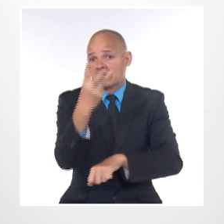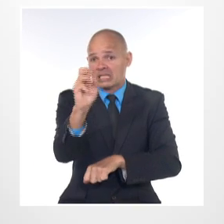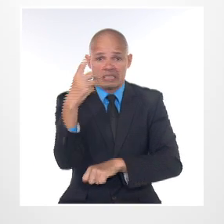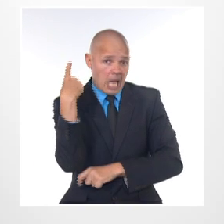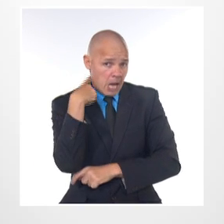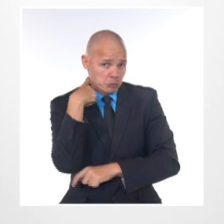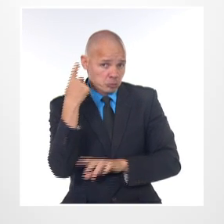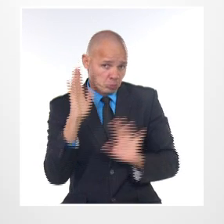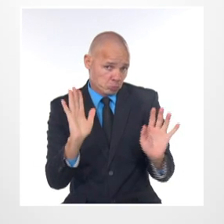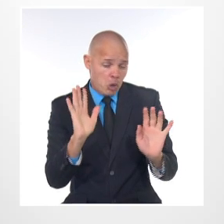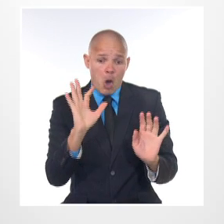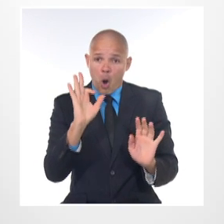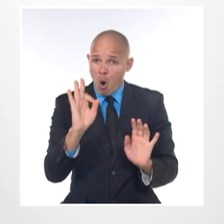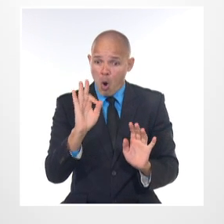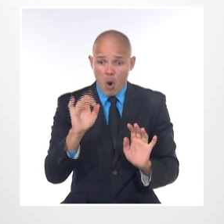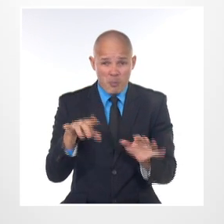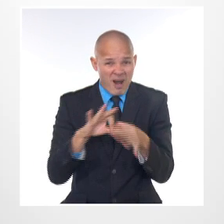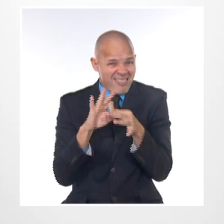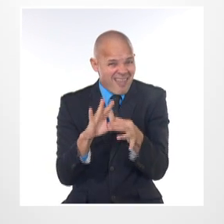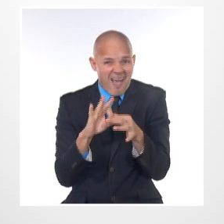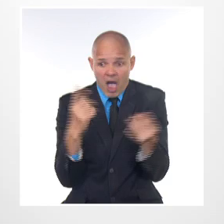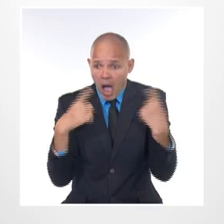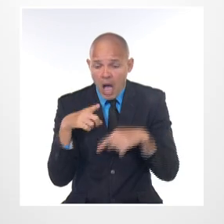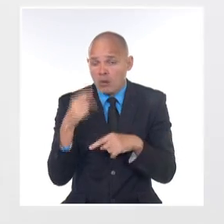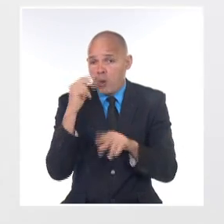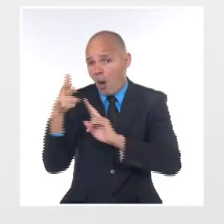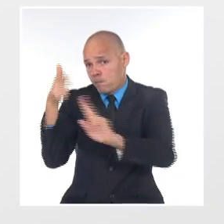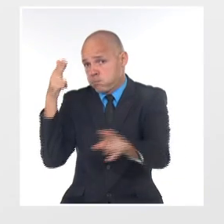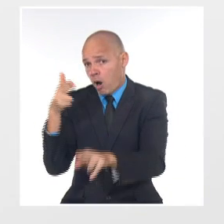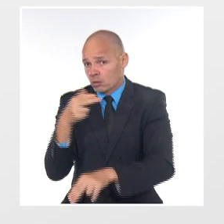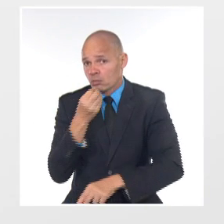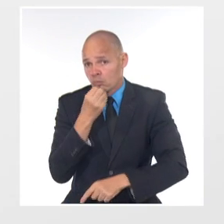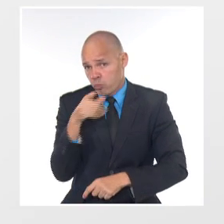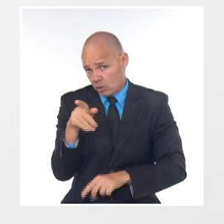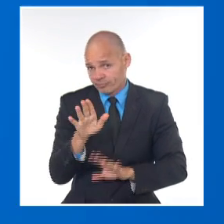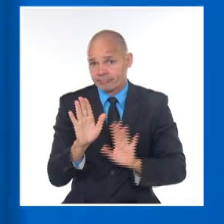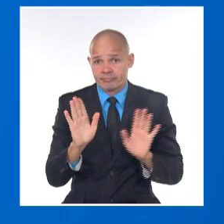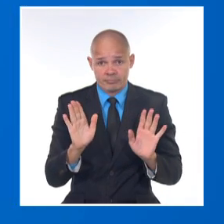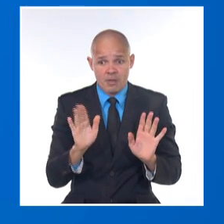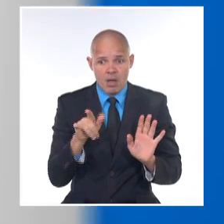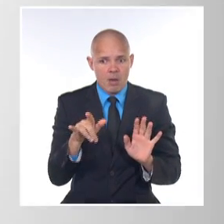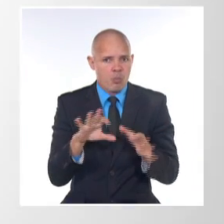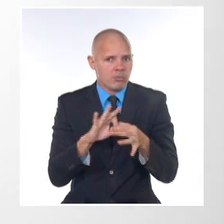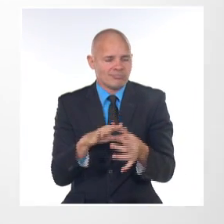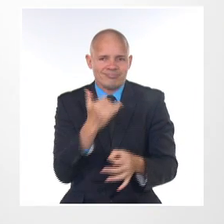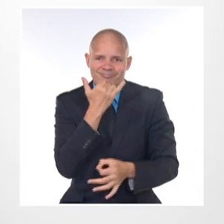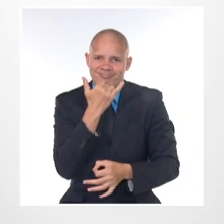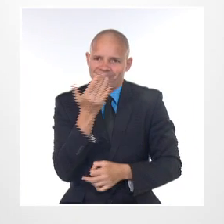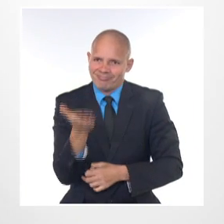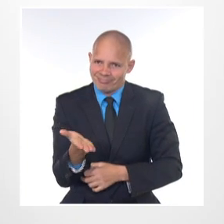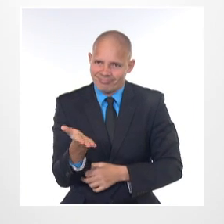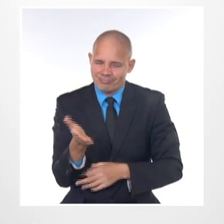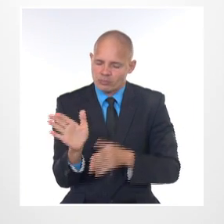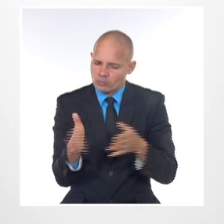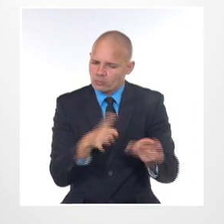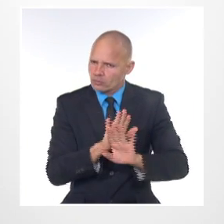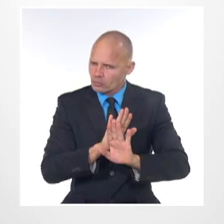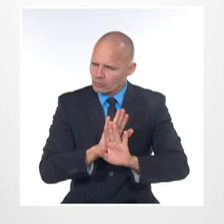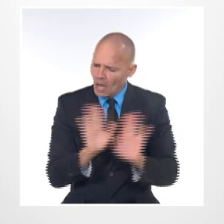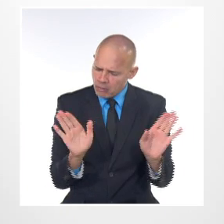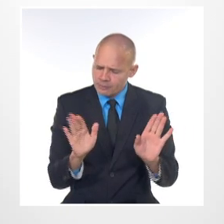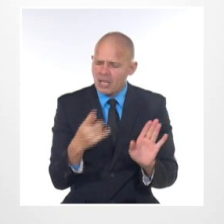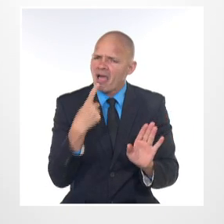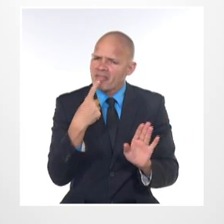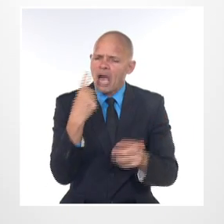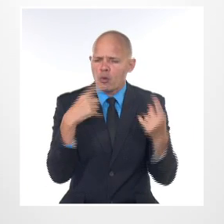seguridad del Estado, o sea, las penas máximas. Exactamente, por la gravedad, por la lesividad mayor que tienen esos hechos. Bien, bueno, hemos hablado de lo más grave, pero quiero invitarla,